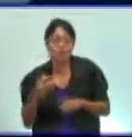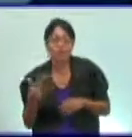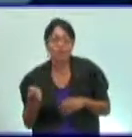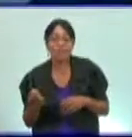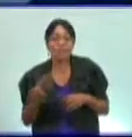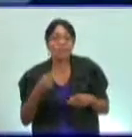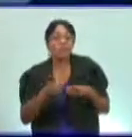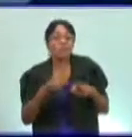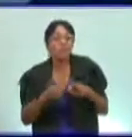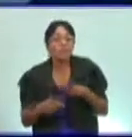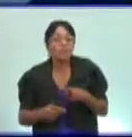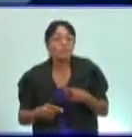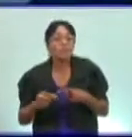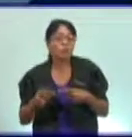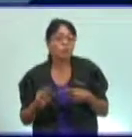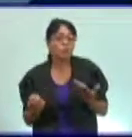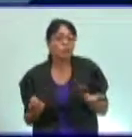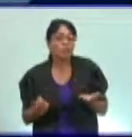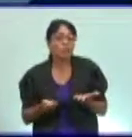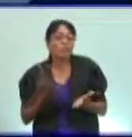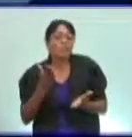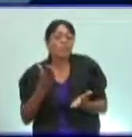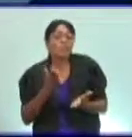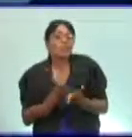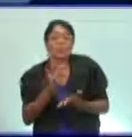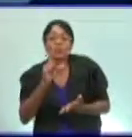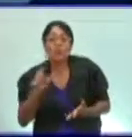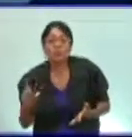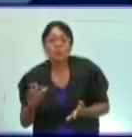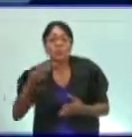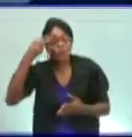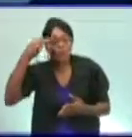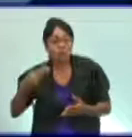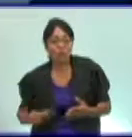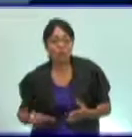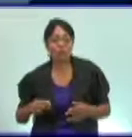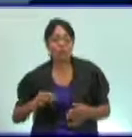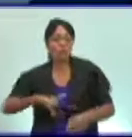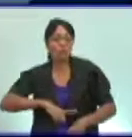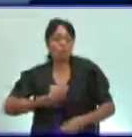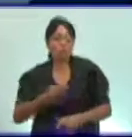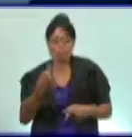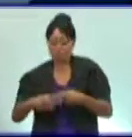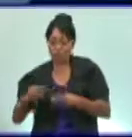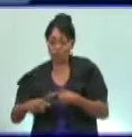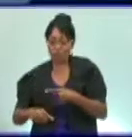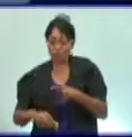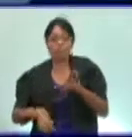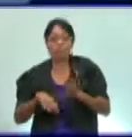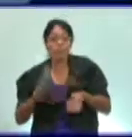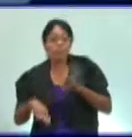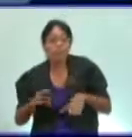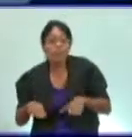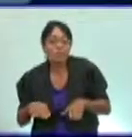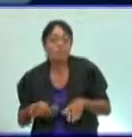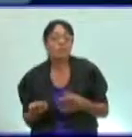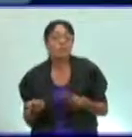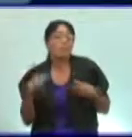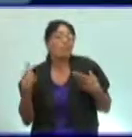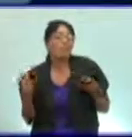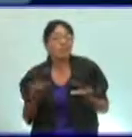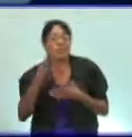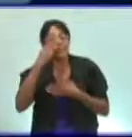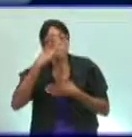salud, cultura y otros dependen de las particularidades económicas del país, de la región y